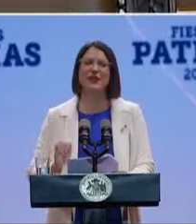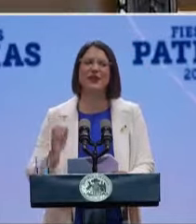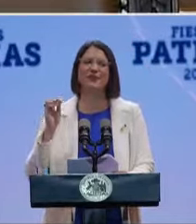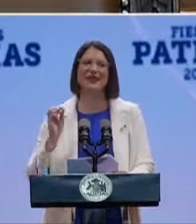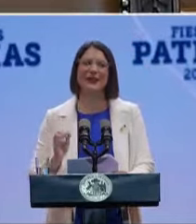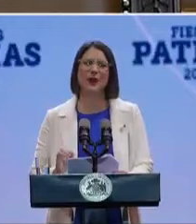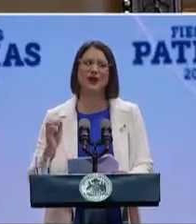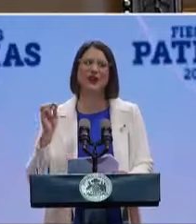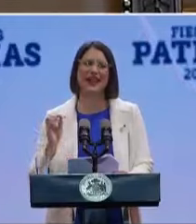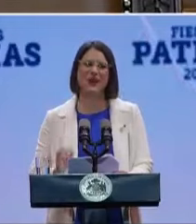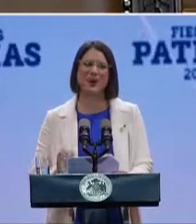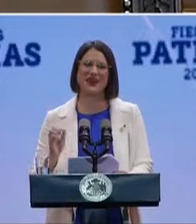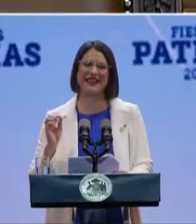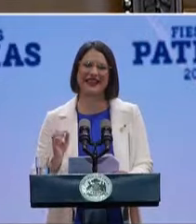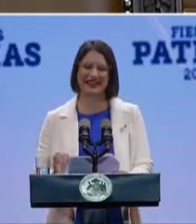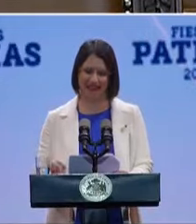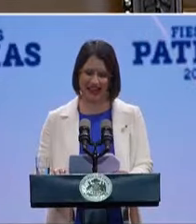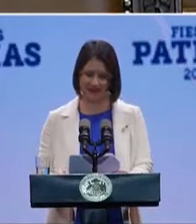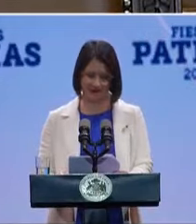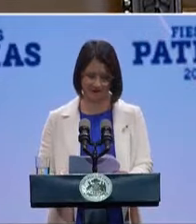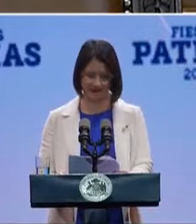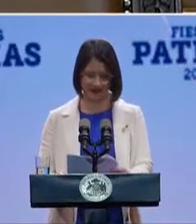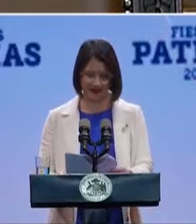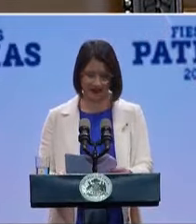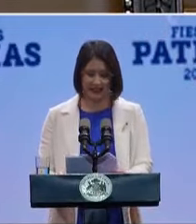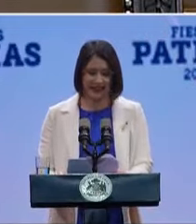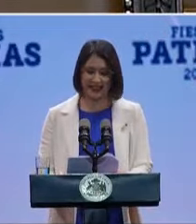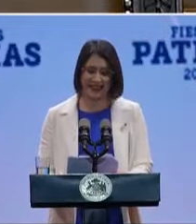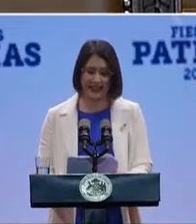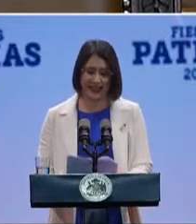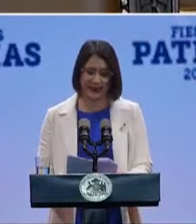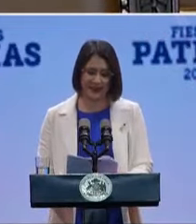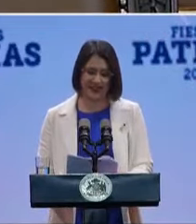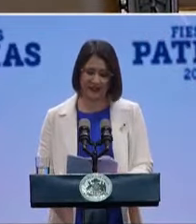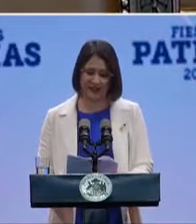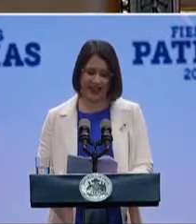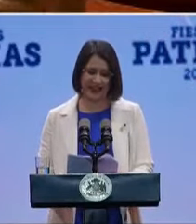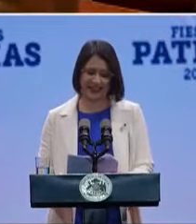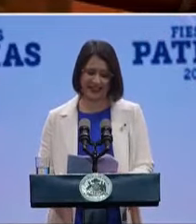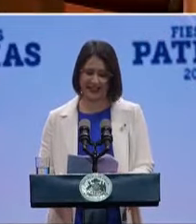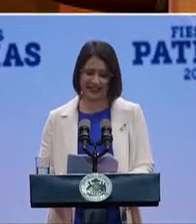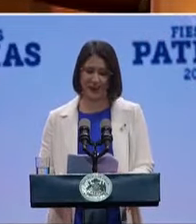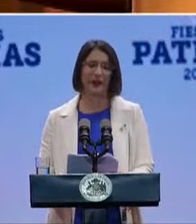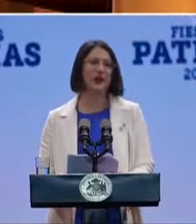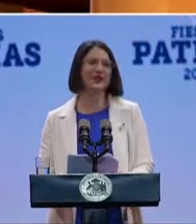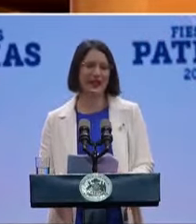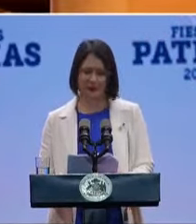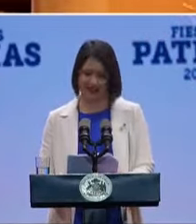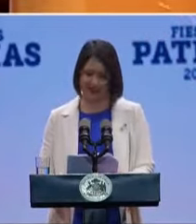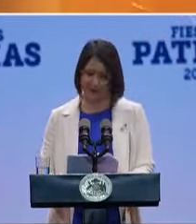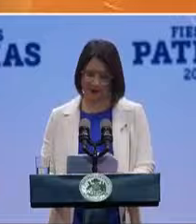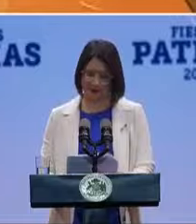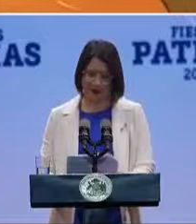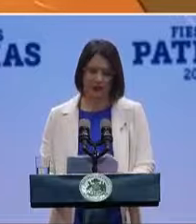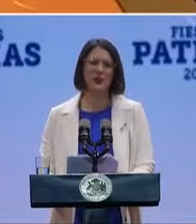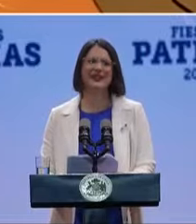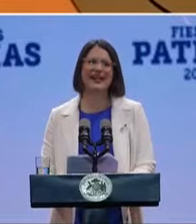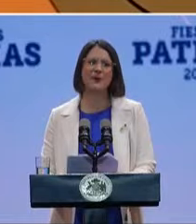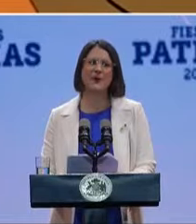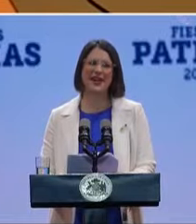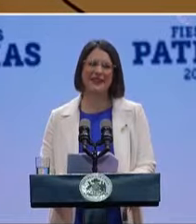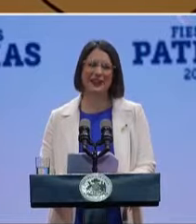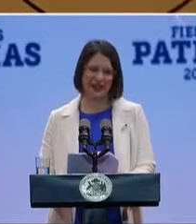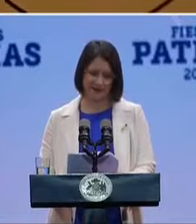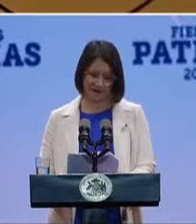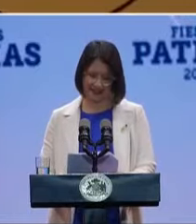parte. Presuntas irregularidades cometidas en la tramitación de dichas causas. ¿Dónde estaría el problema en estas causas de la